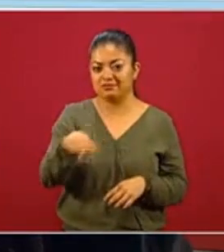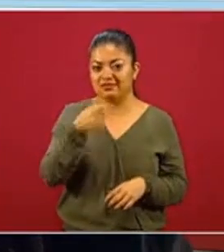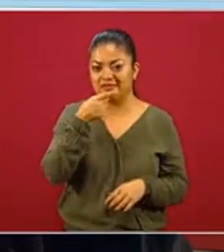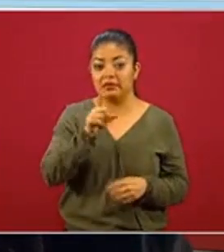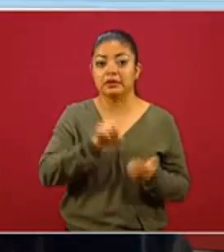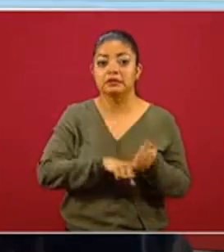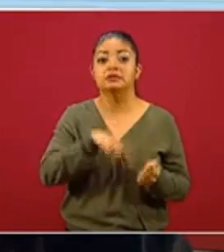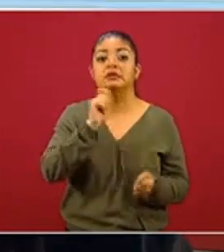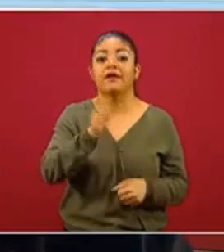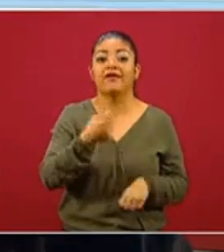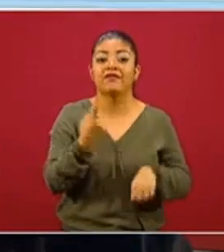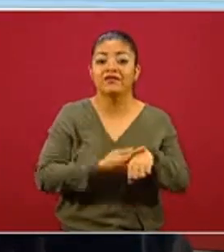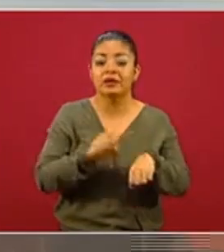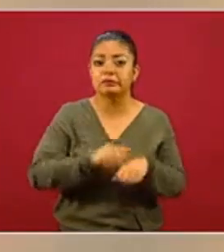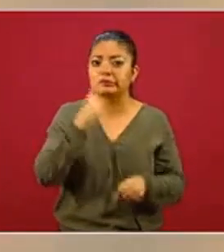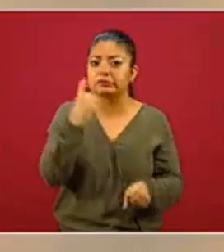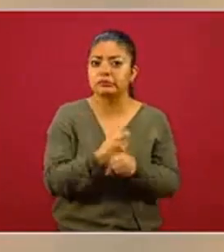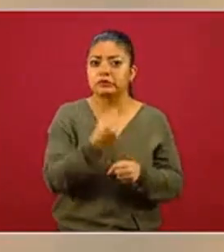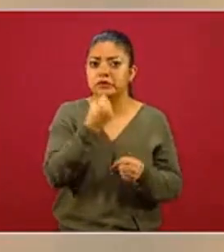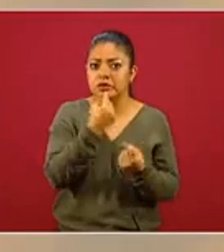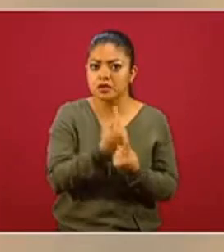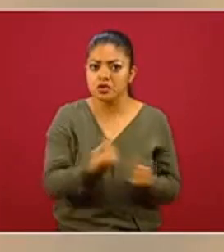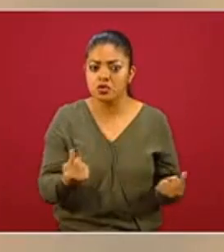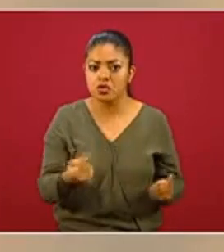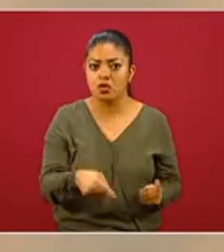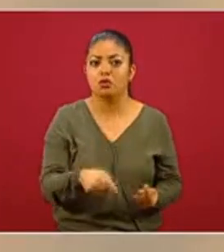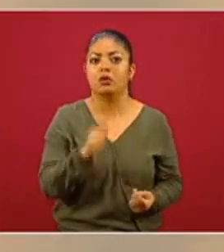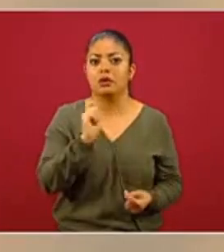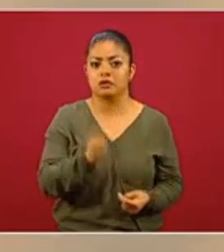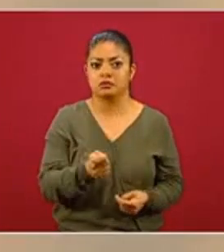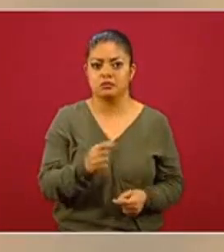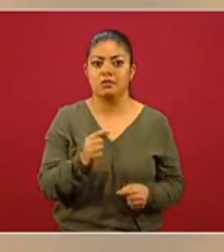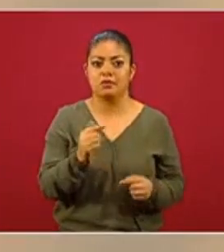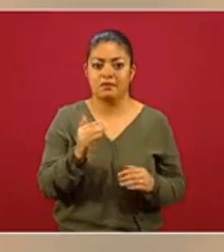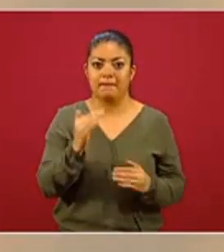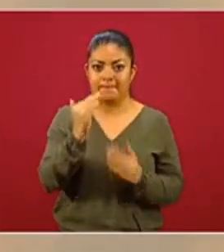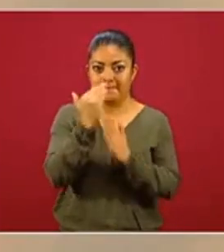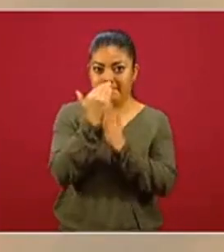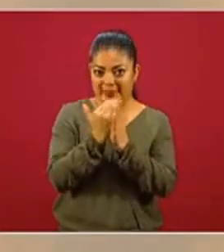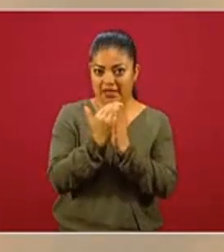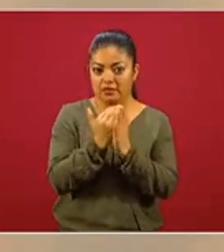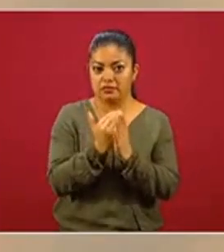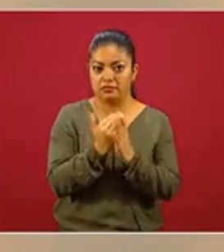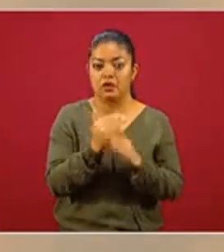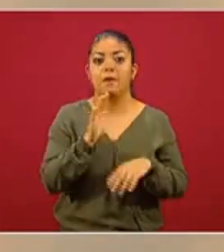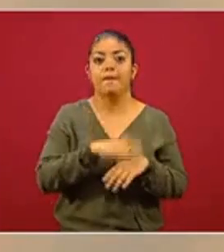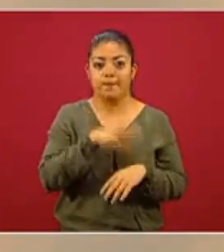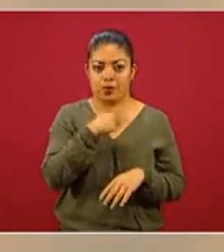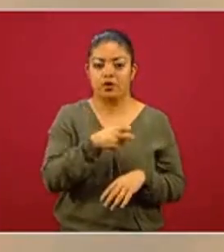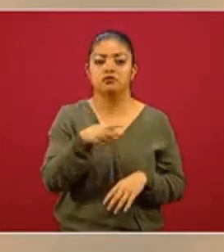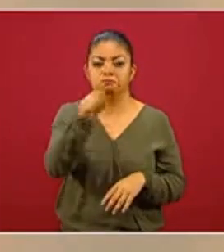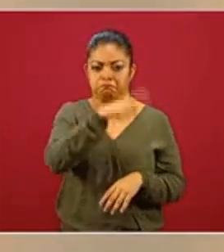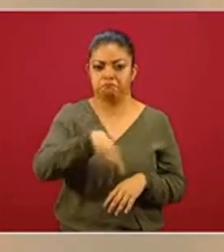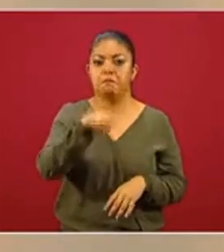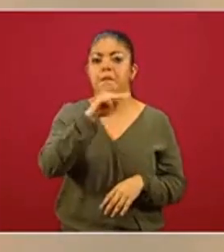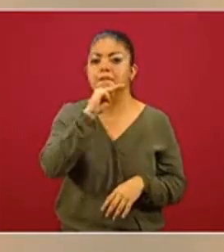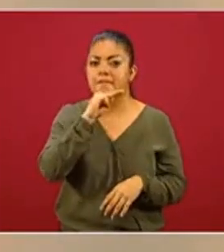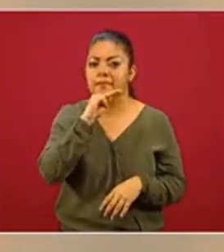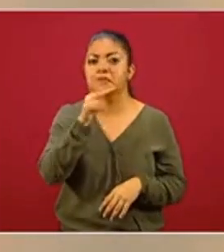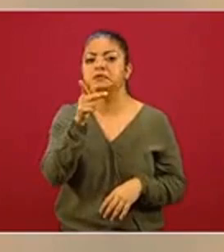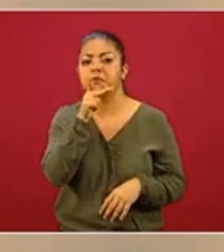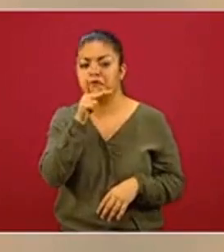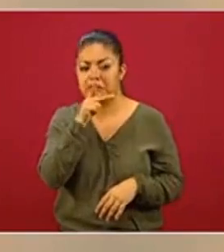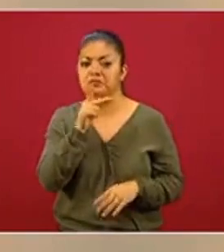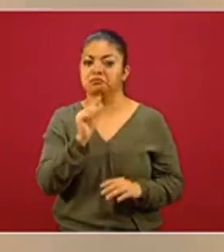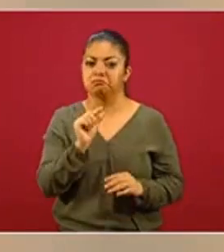enfermedad en la población infantil pues es bastante baja. Entonces, por ese lado pueden estar tranquilas las mamás, los papás en